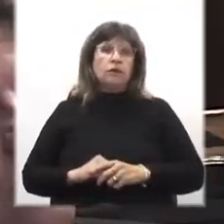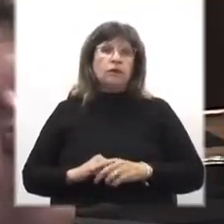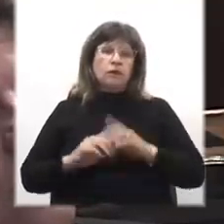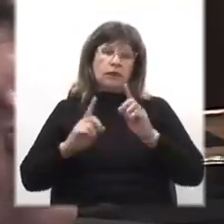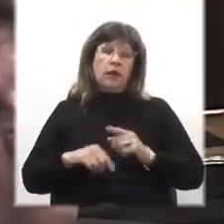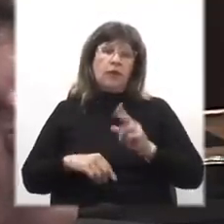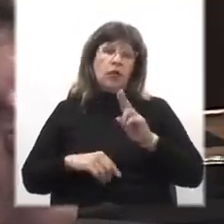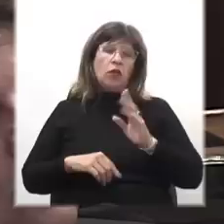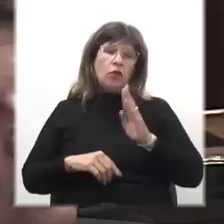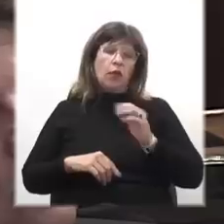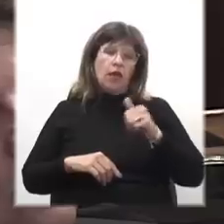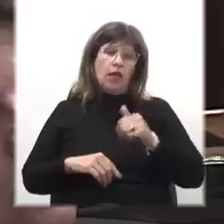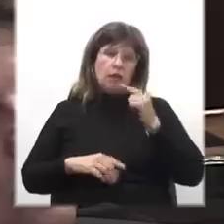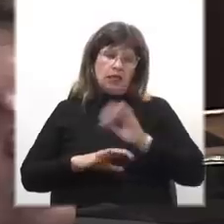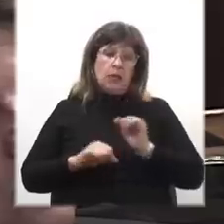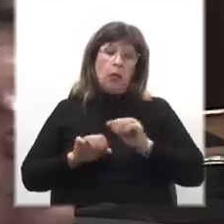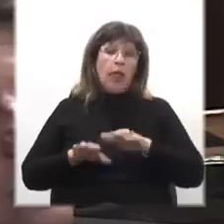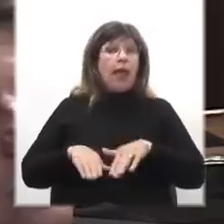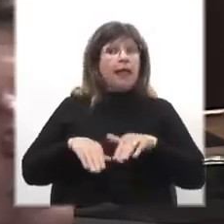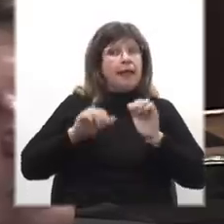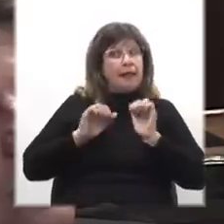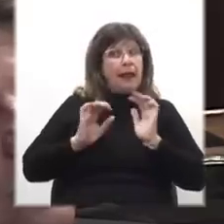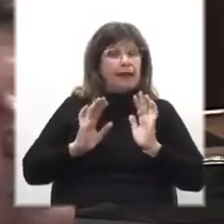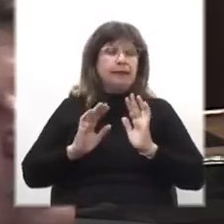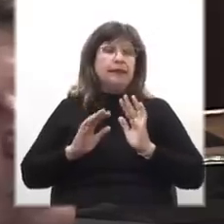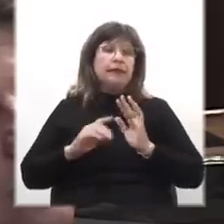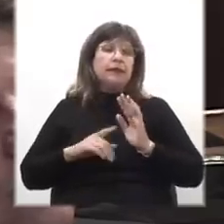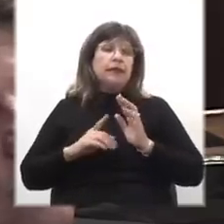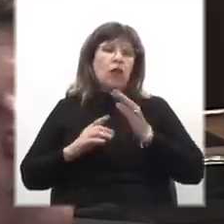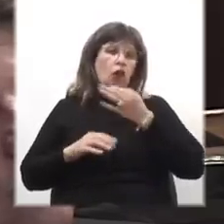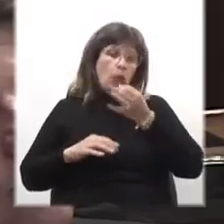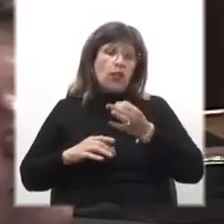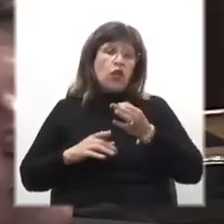También UPM se podía retirar, o incluso se podía, como dijo el profeta,